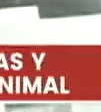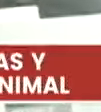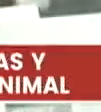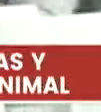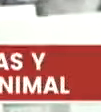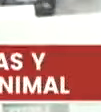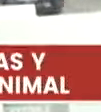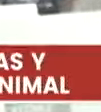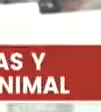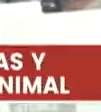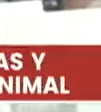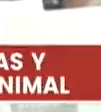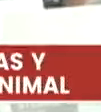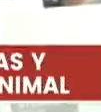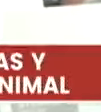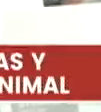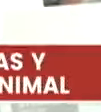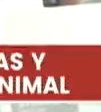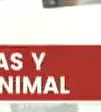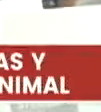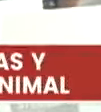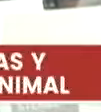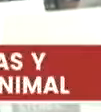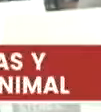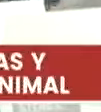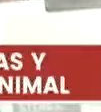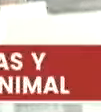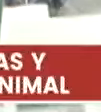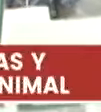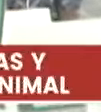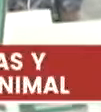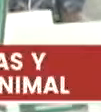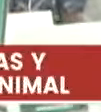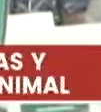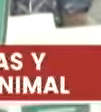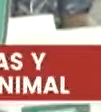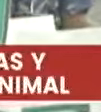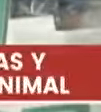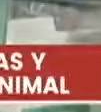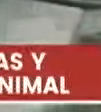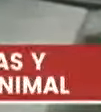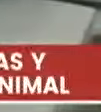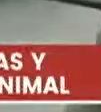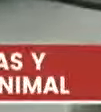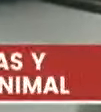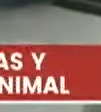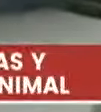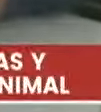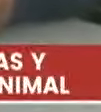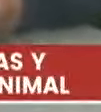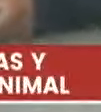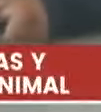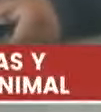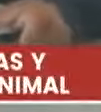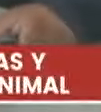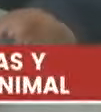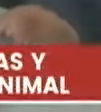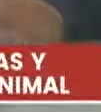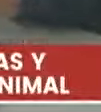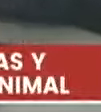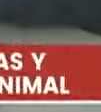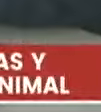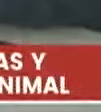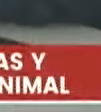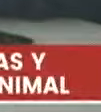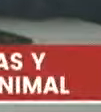seres sintientes, o sea, pueden lograr tener ese sentimiento de dolor, de